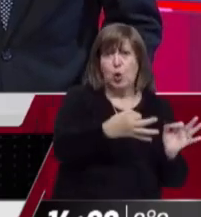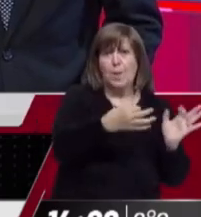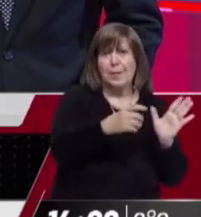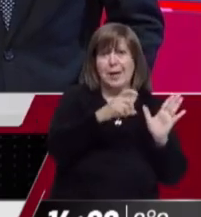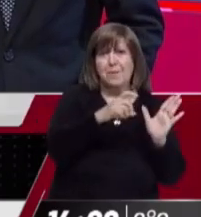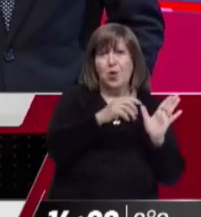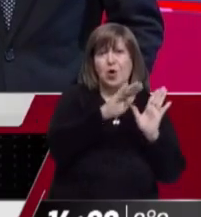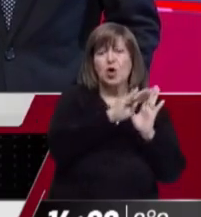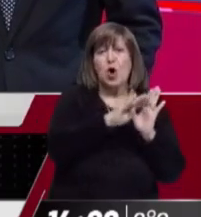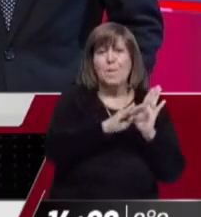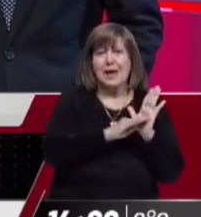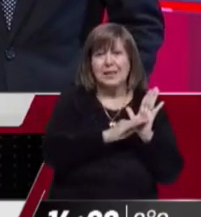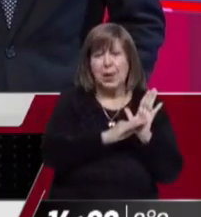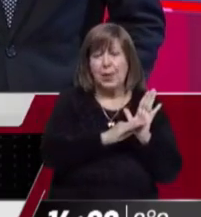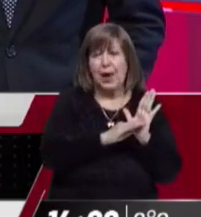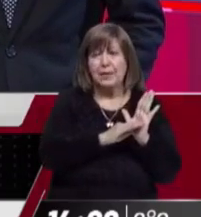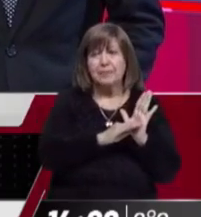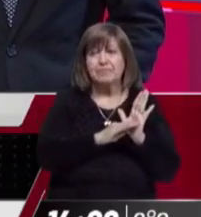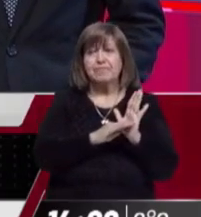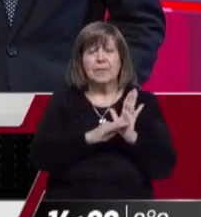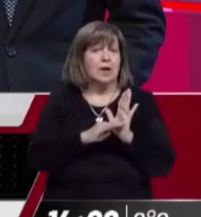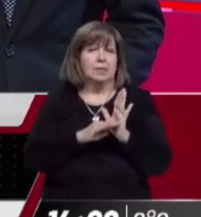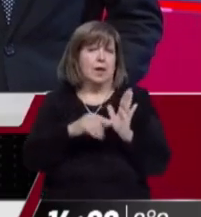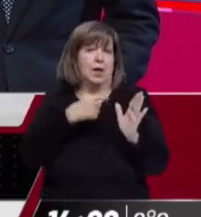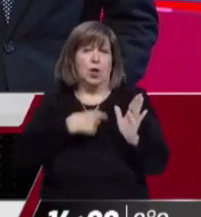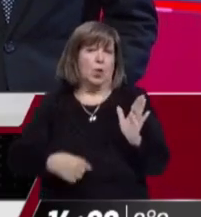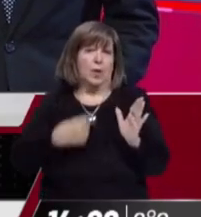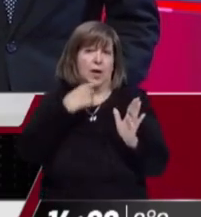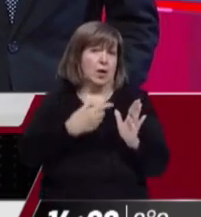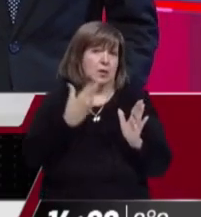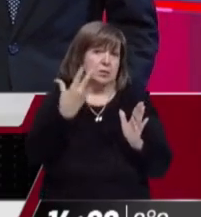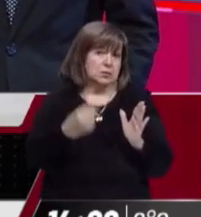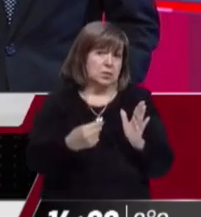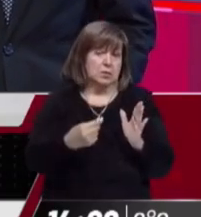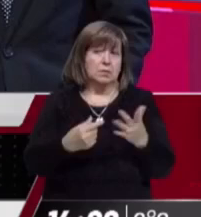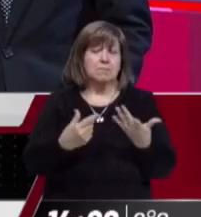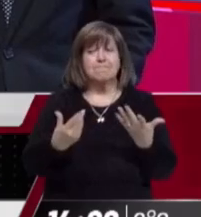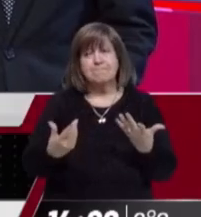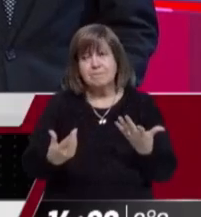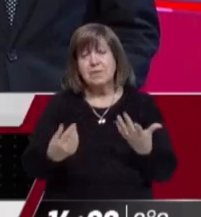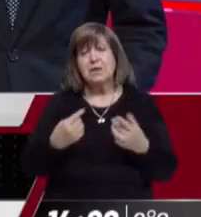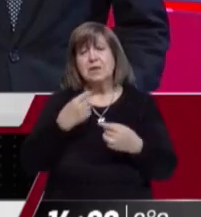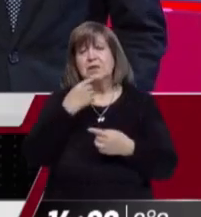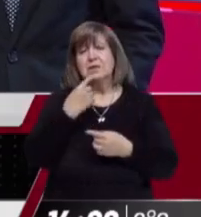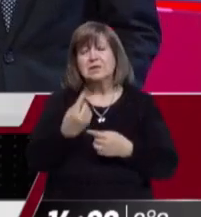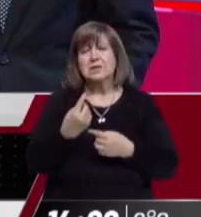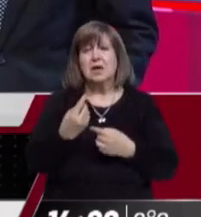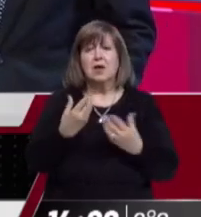día de hoy. Sin embargo, ya declaran ellos que lo que van a hacer es una reestructuración y que creen que llevando esta